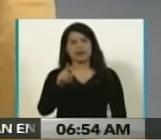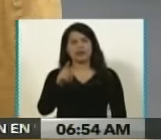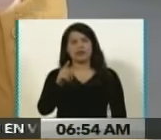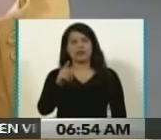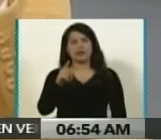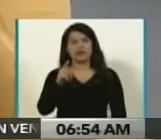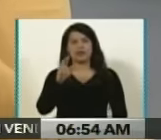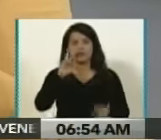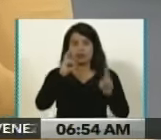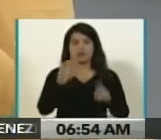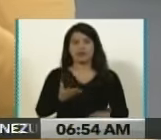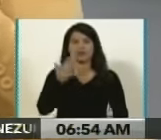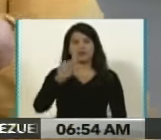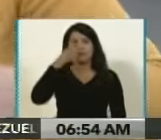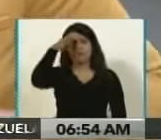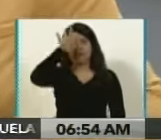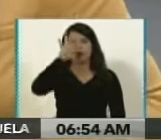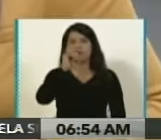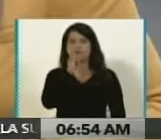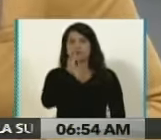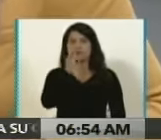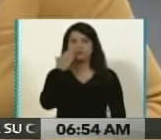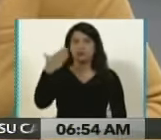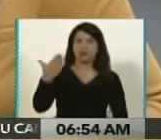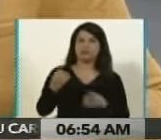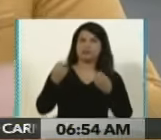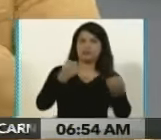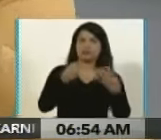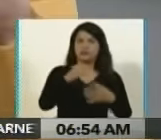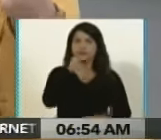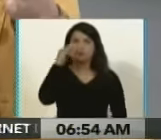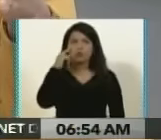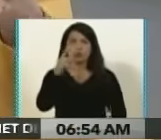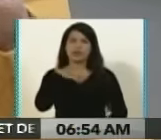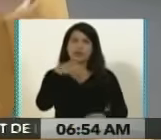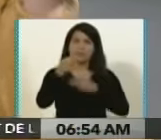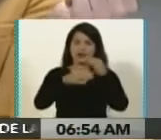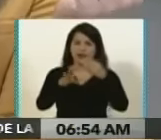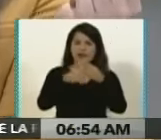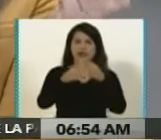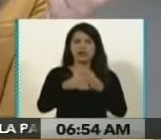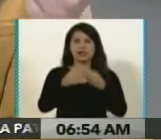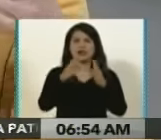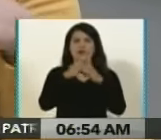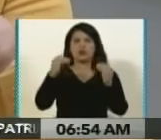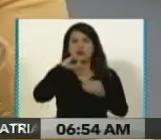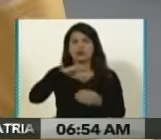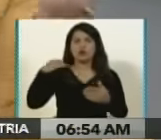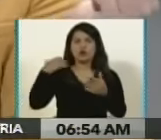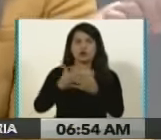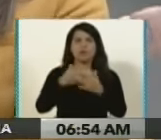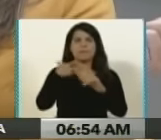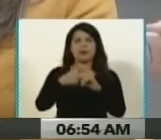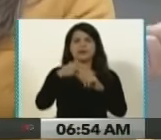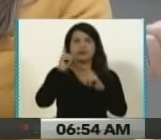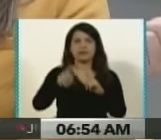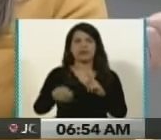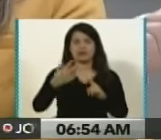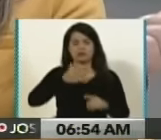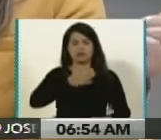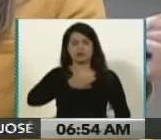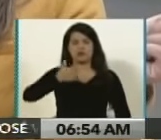nuestro país, Barry tiene algunos datos que vale la pena mencionar para, por supuesto, nutrir todo lo que fue historia y todo lo que nos hizo vivir como